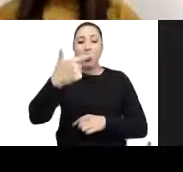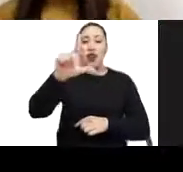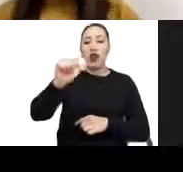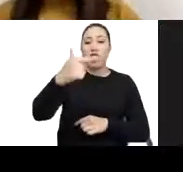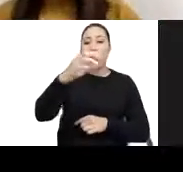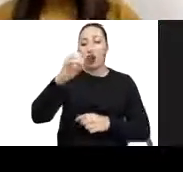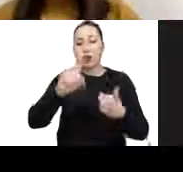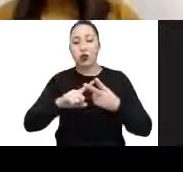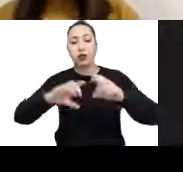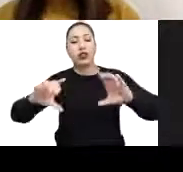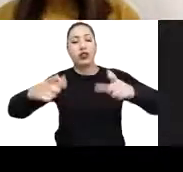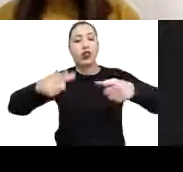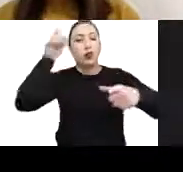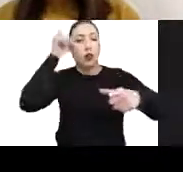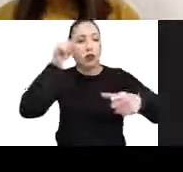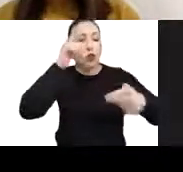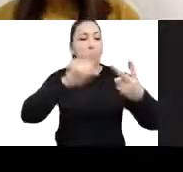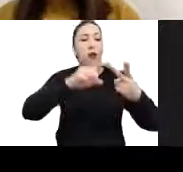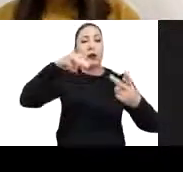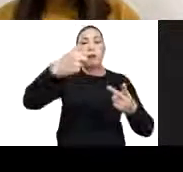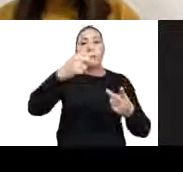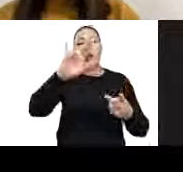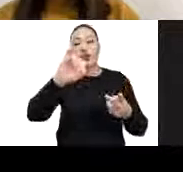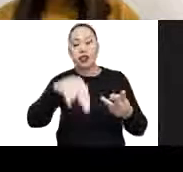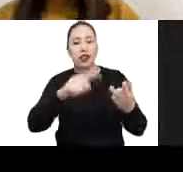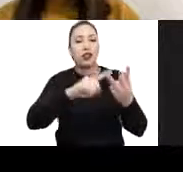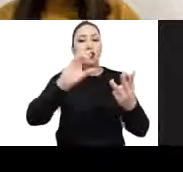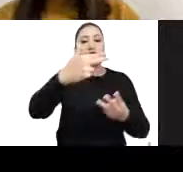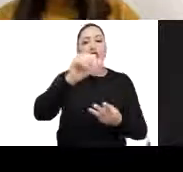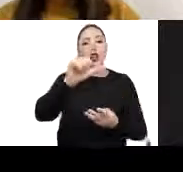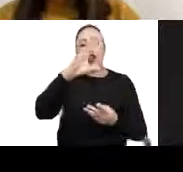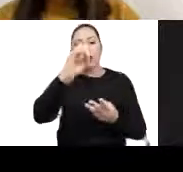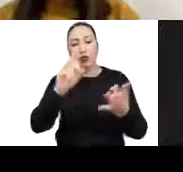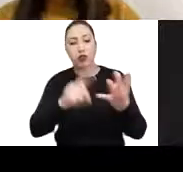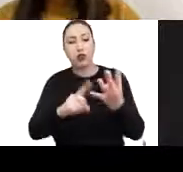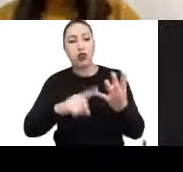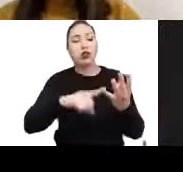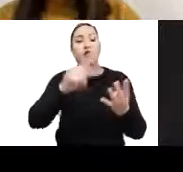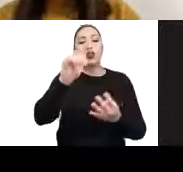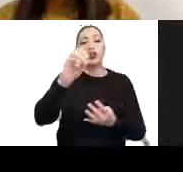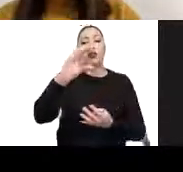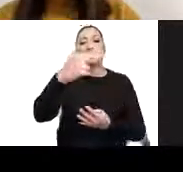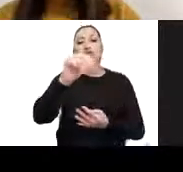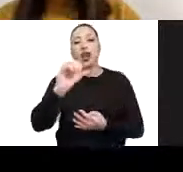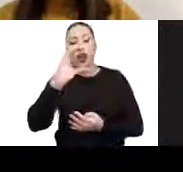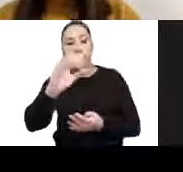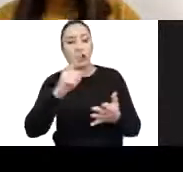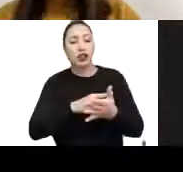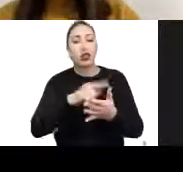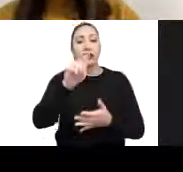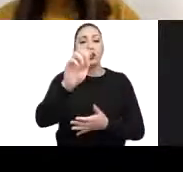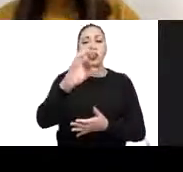de Guadalupe, la presa Madín, el lago de Chalco, el lago Nahuarcarrillo, el Tochac, el Apan y el